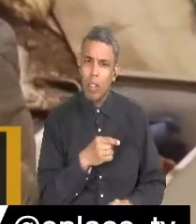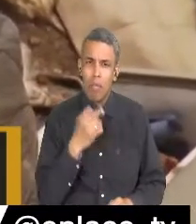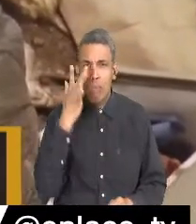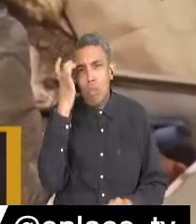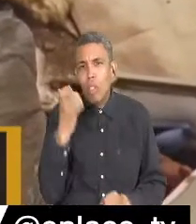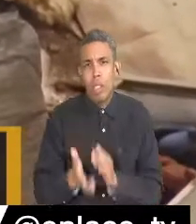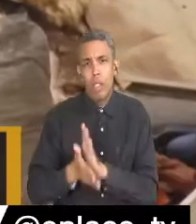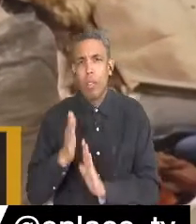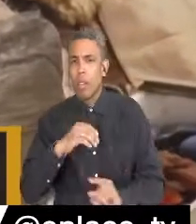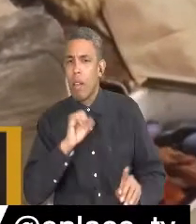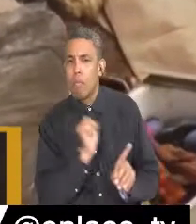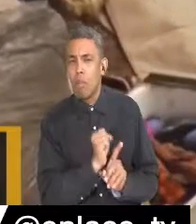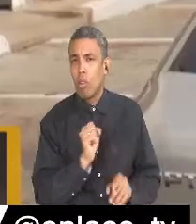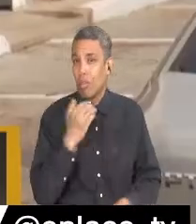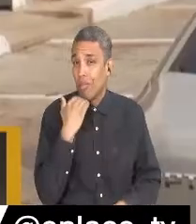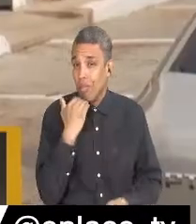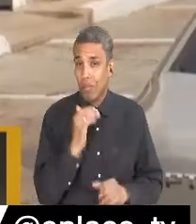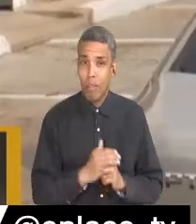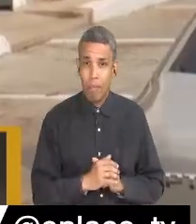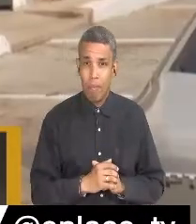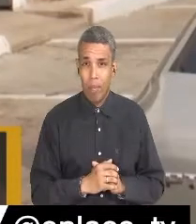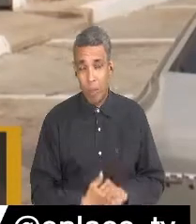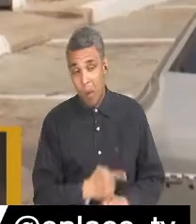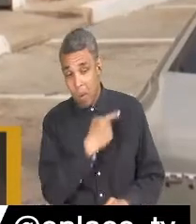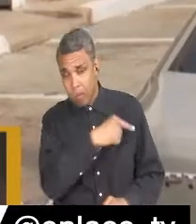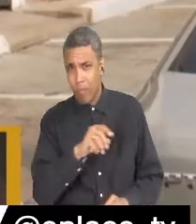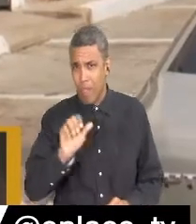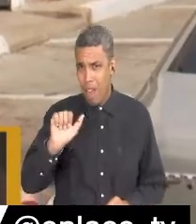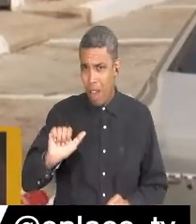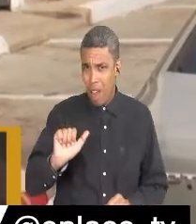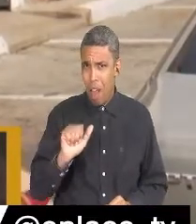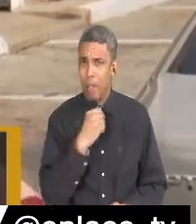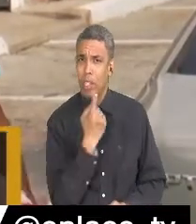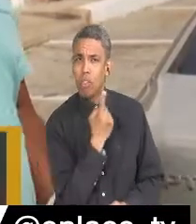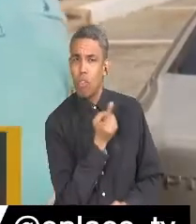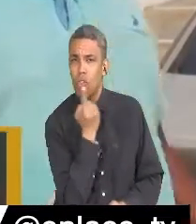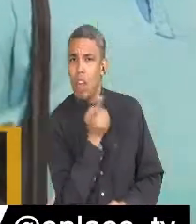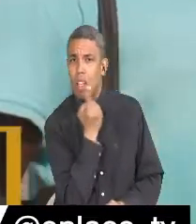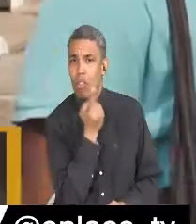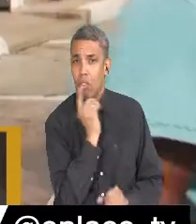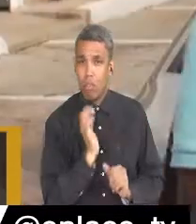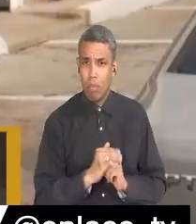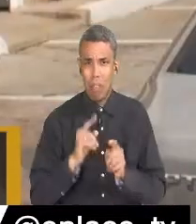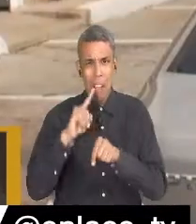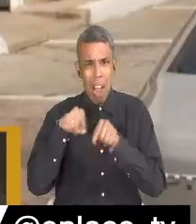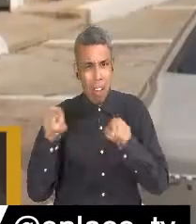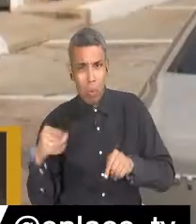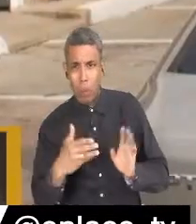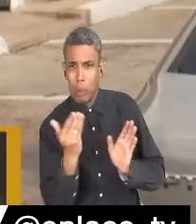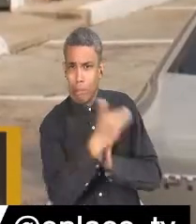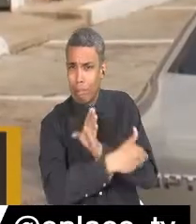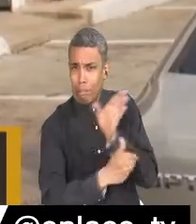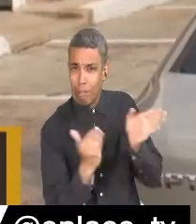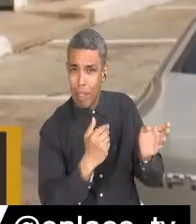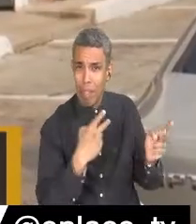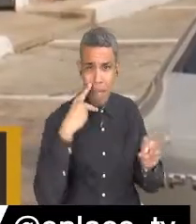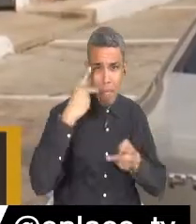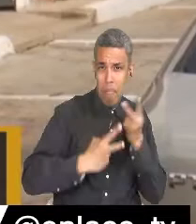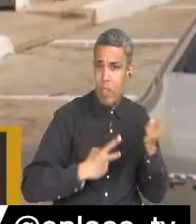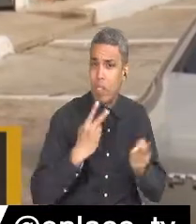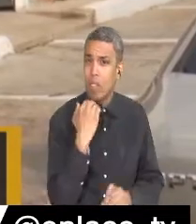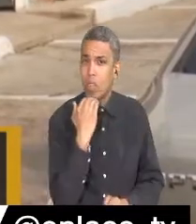señora vivía solita ahí, sí, ellos venían de vez en cuando a visitarla y de pronto no sé por qué se la llevaron o ella se fue y